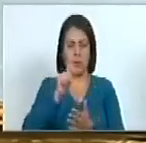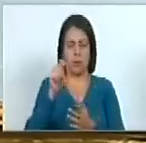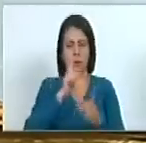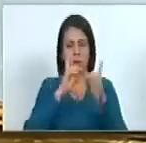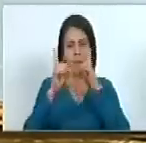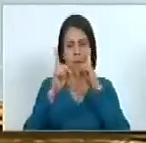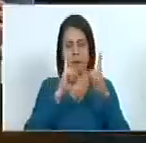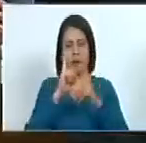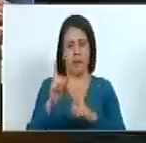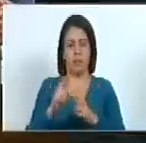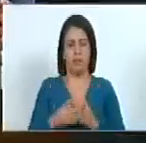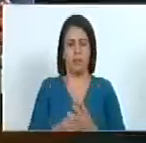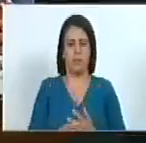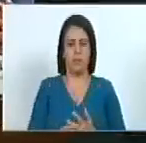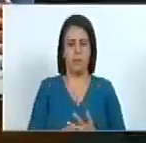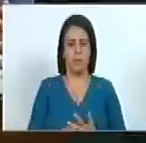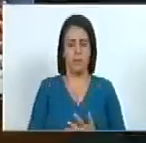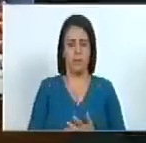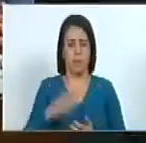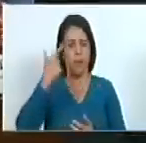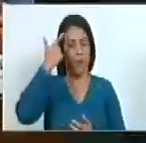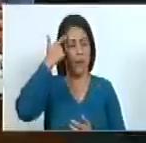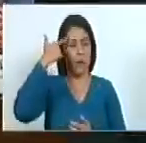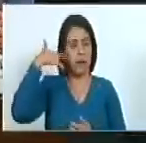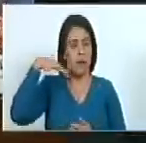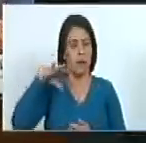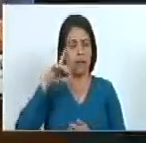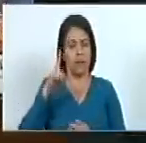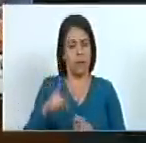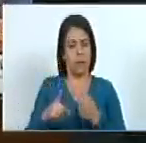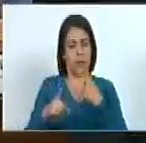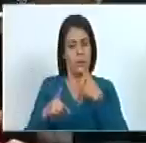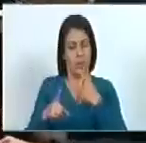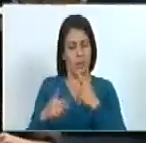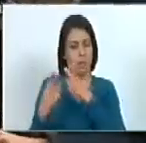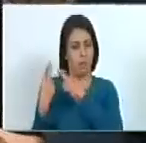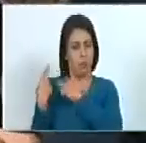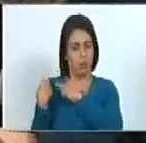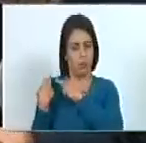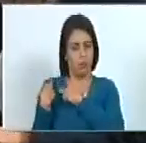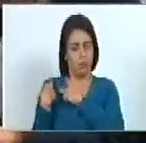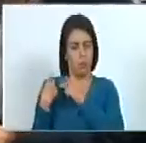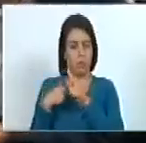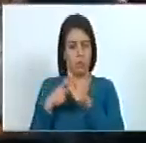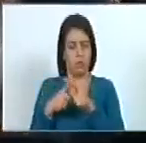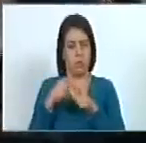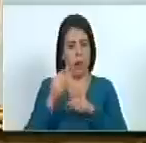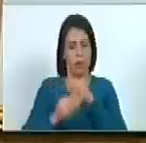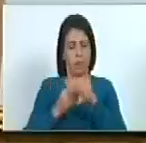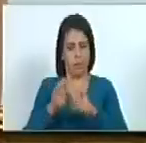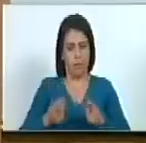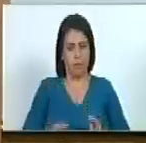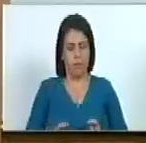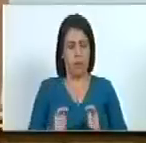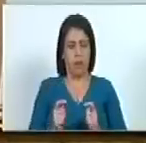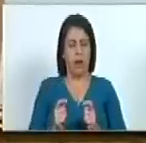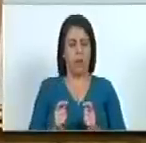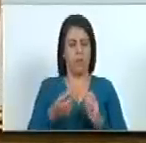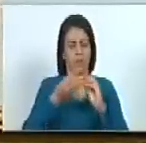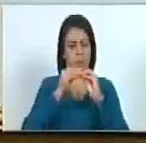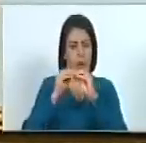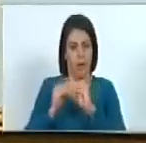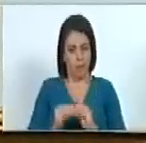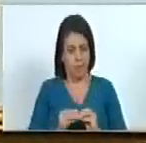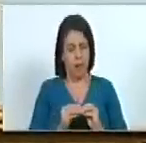debates. Y creo que debo decir responsablemente que no les luce el tratar de vestirse,